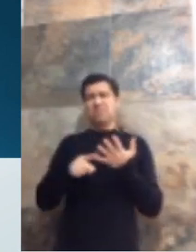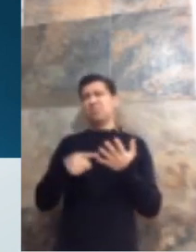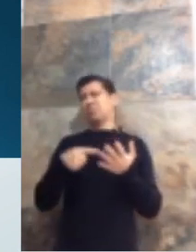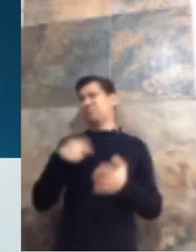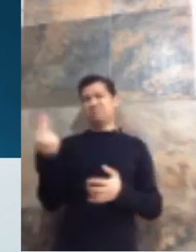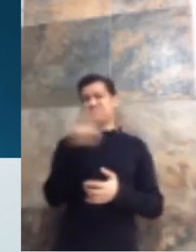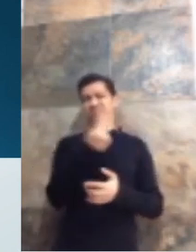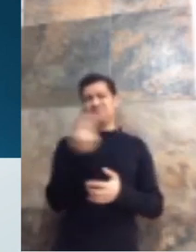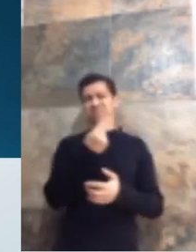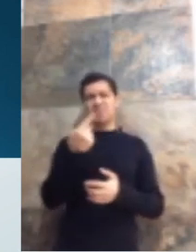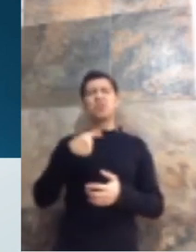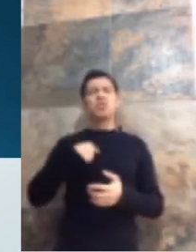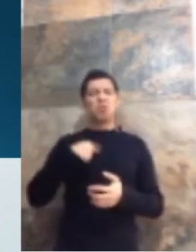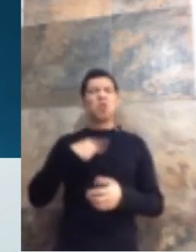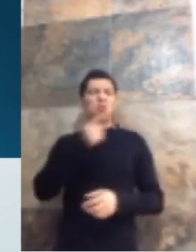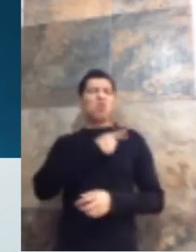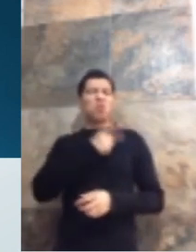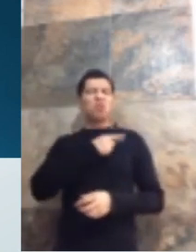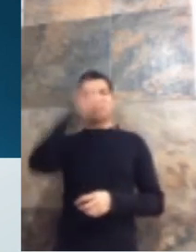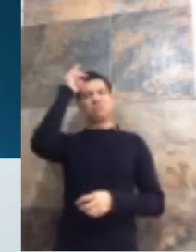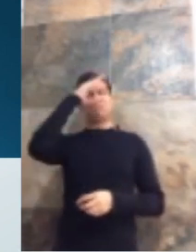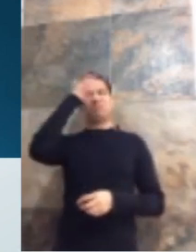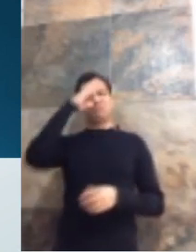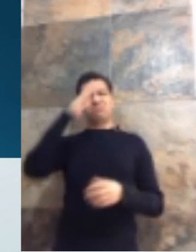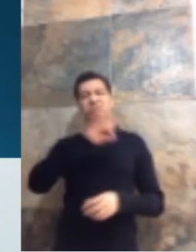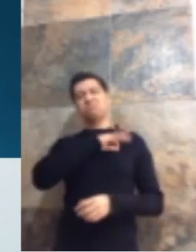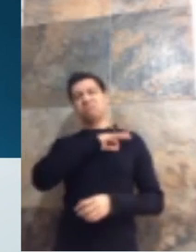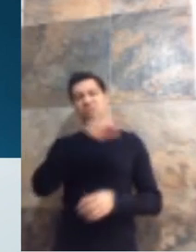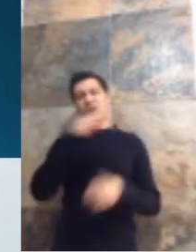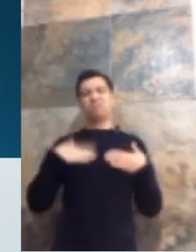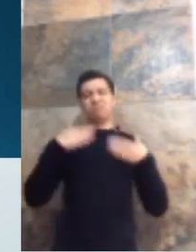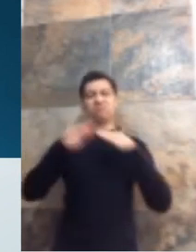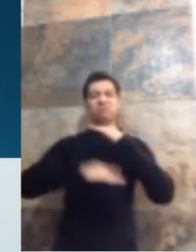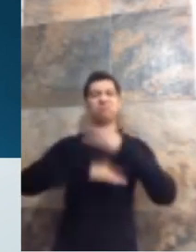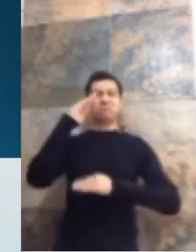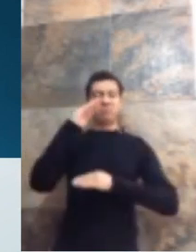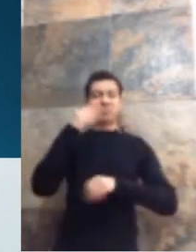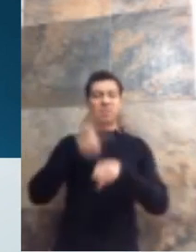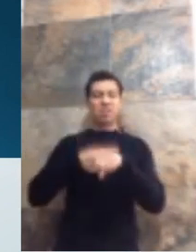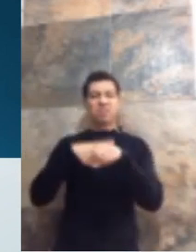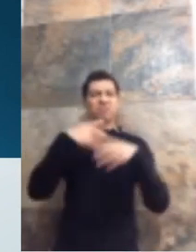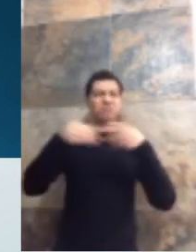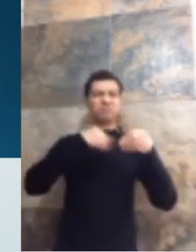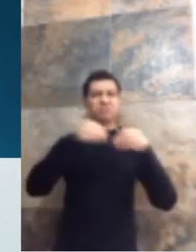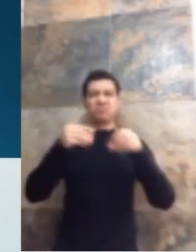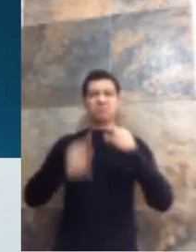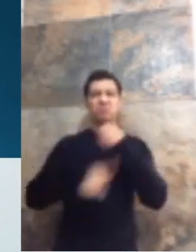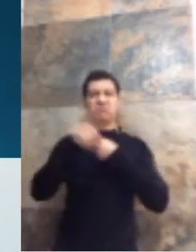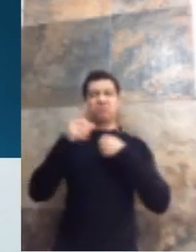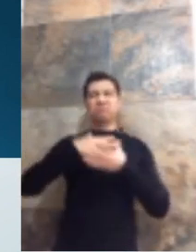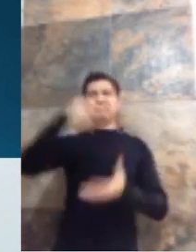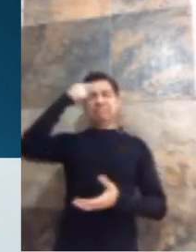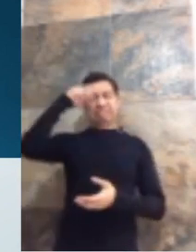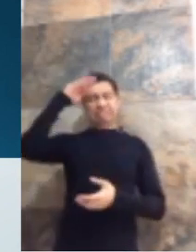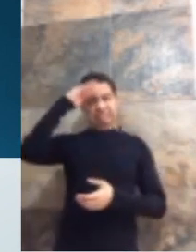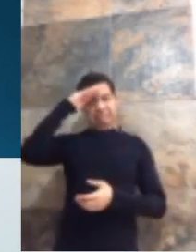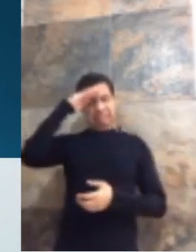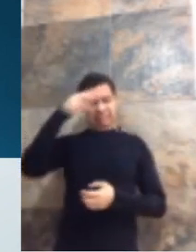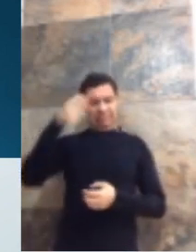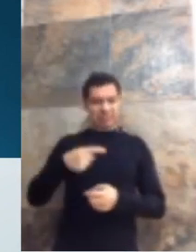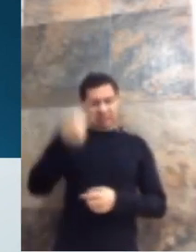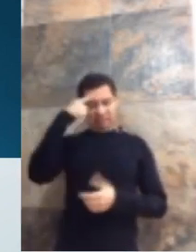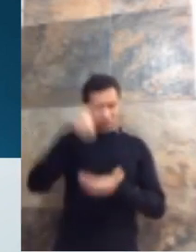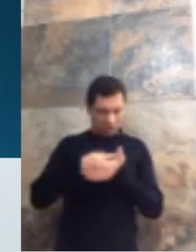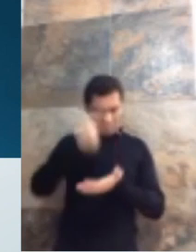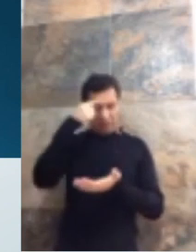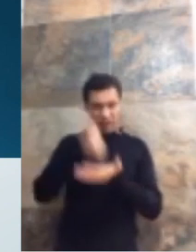esta situación, tengo los suficientes recursos, o tengo la actitud de que aquí no me hace falta el que alguien me